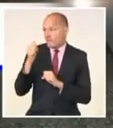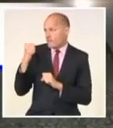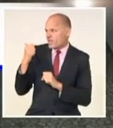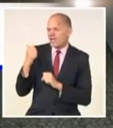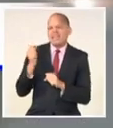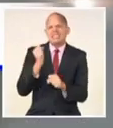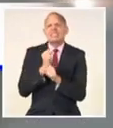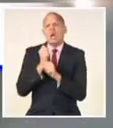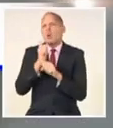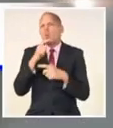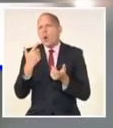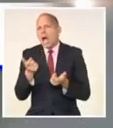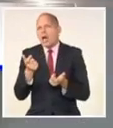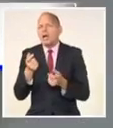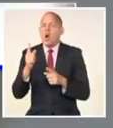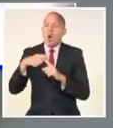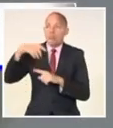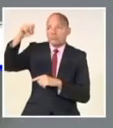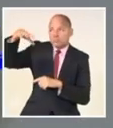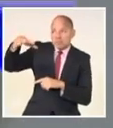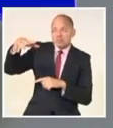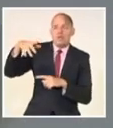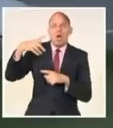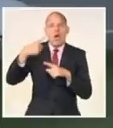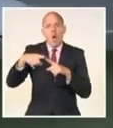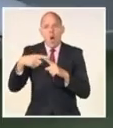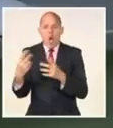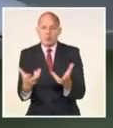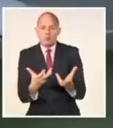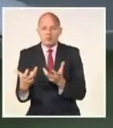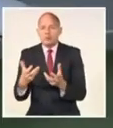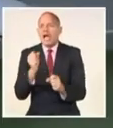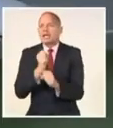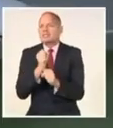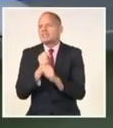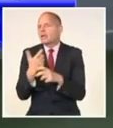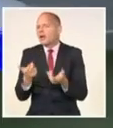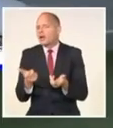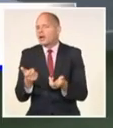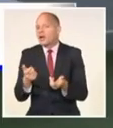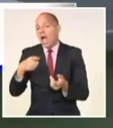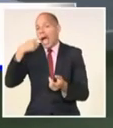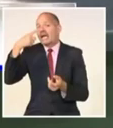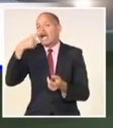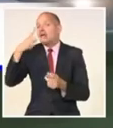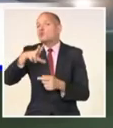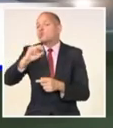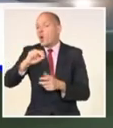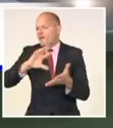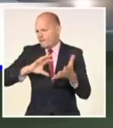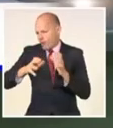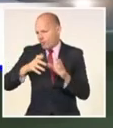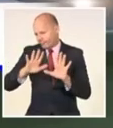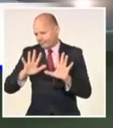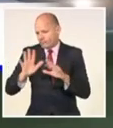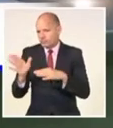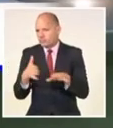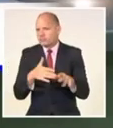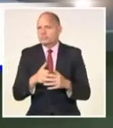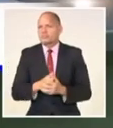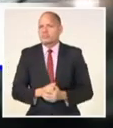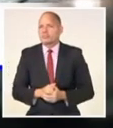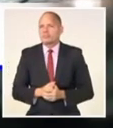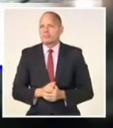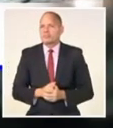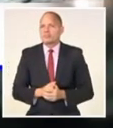la lámpara, como es la cocina y como es los calentadores. Para nosotros, trabajadores del Input, es un alto compromiso llegar a